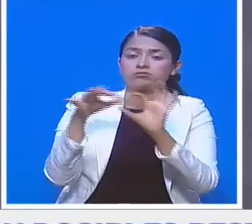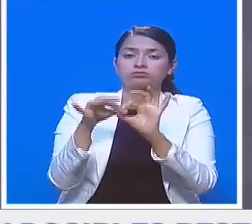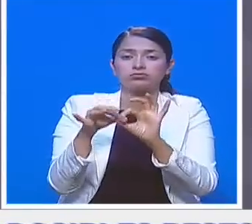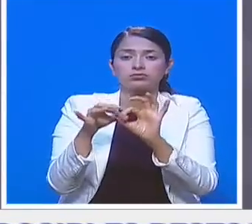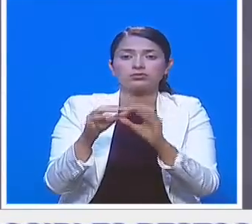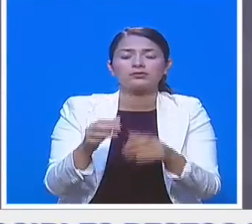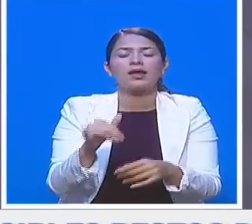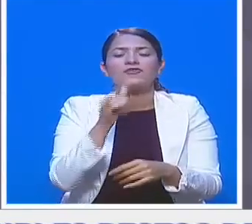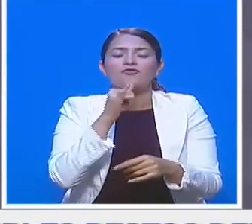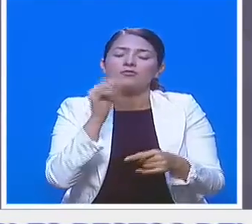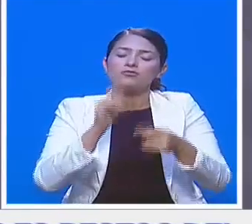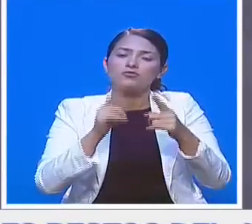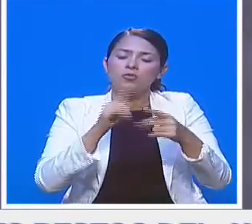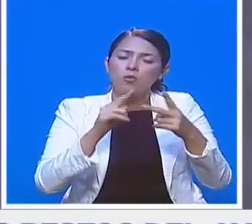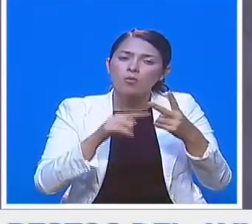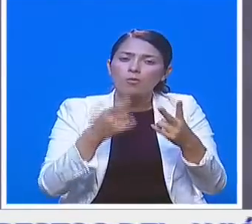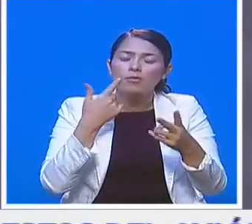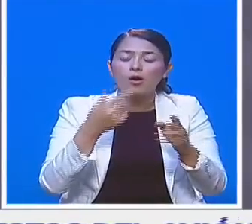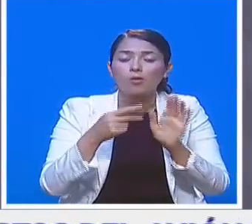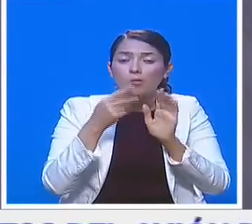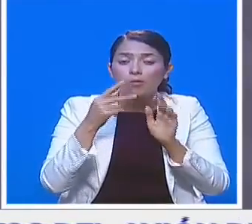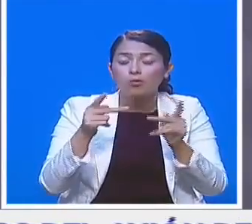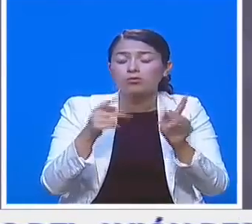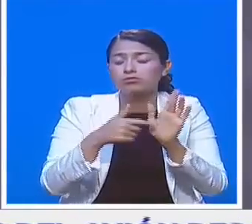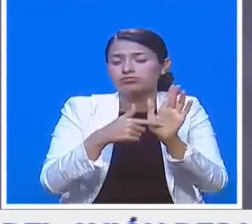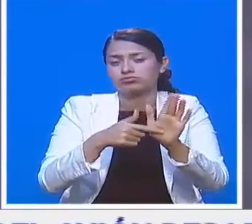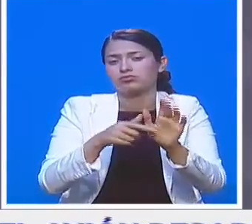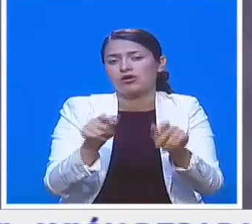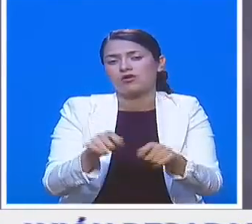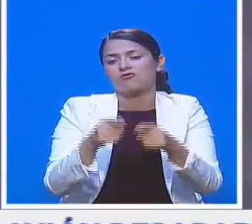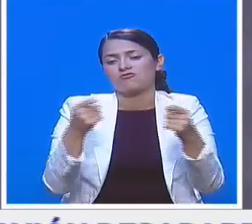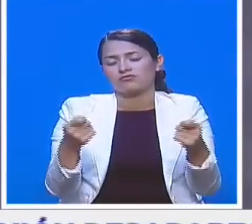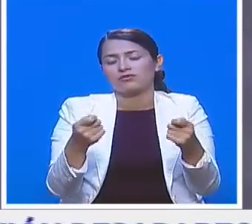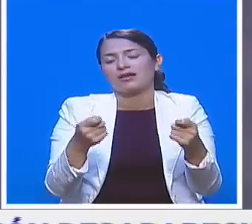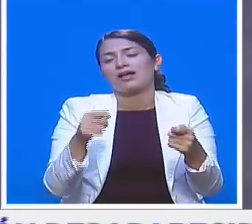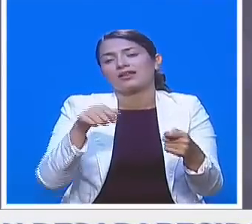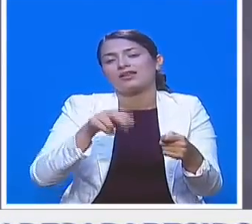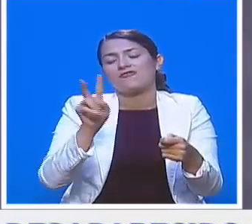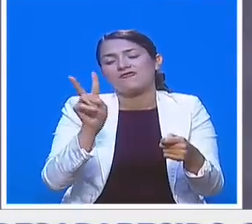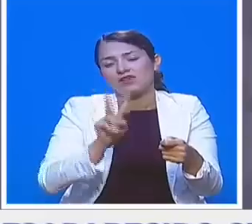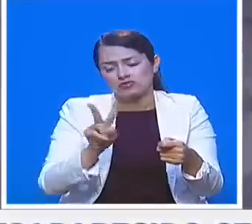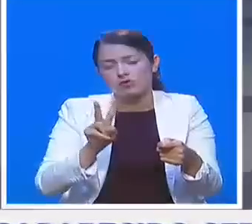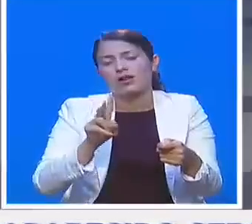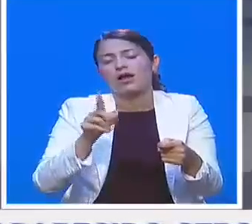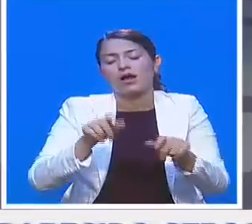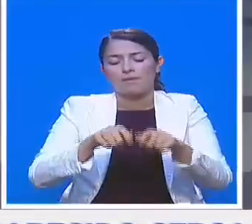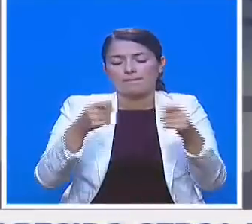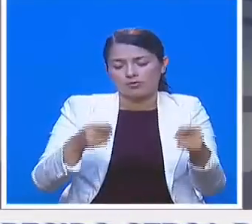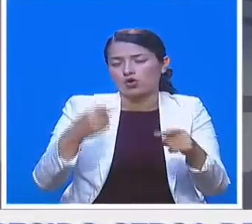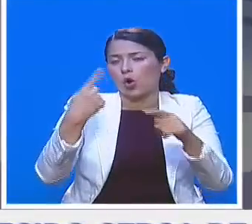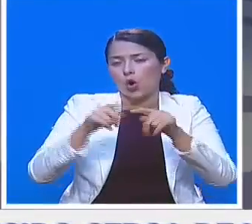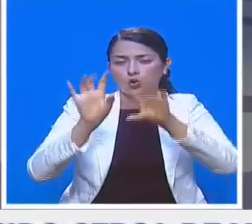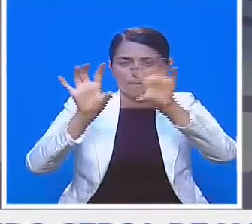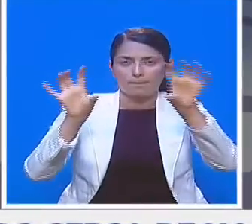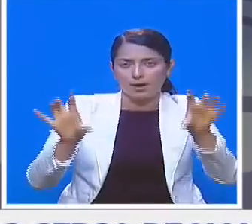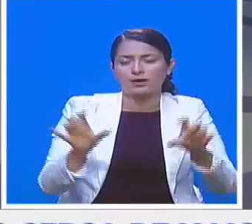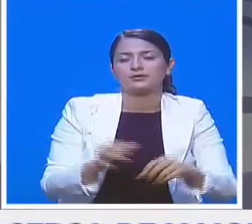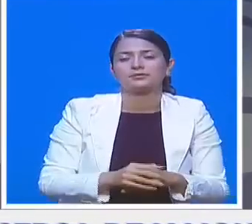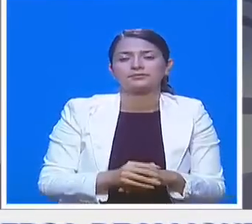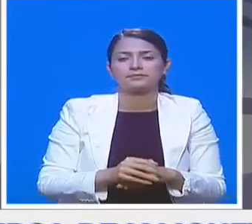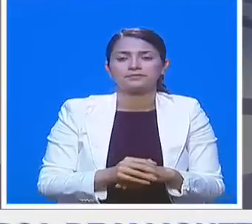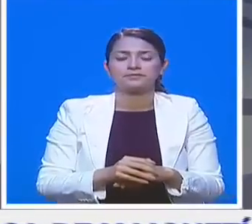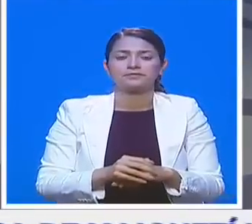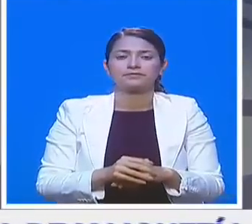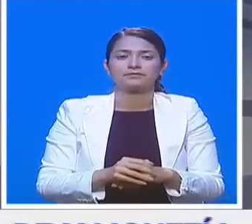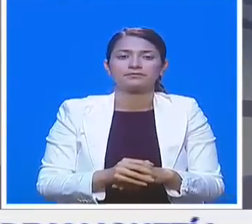las informaciones pues publicadas por diarios tanto de Venezuela como del resto del mundo. Milagros, Sandrina. Muchísimas gracias, Diana. Bueno,